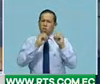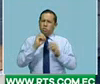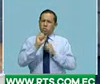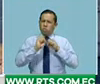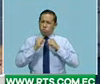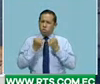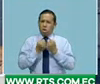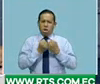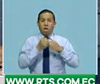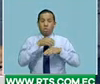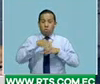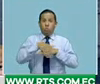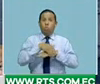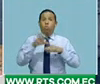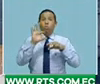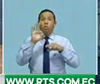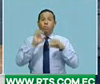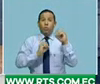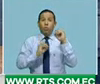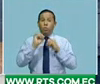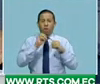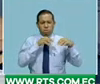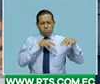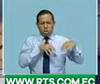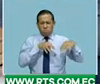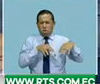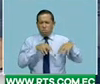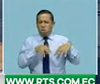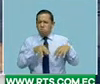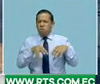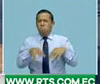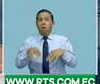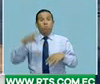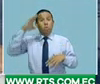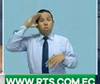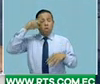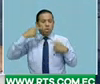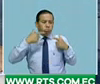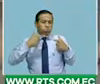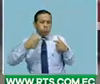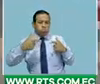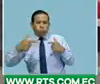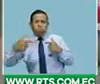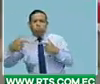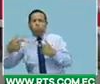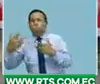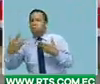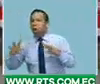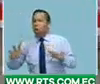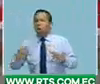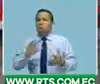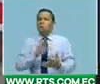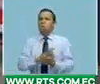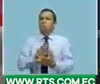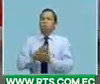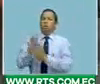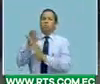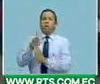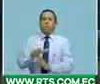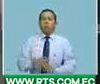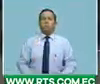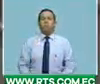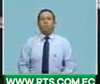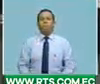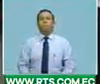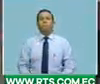octubre, donde hubo un fuerte resguardo policial hasta la gobernación de Guayas. La convocatoria fue para las 16